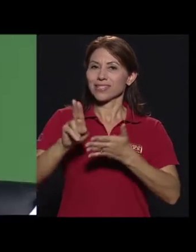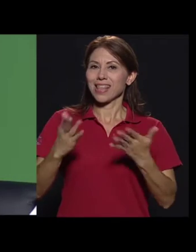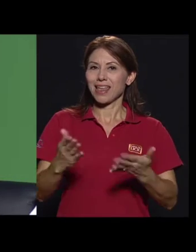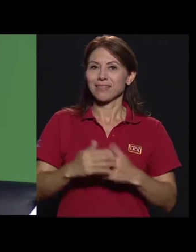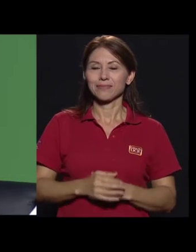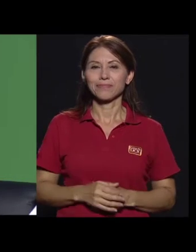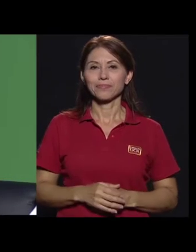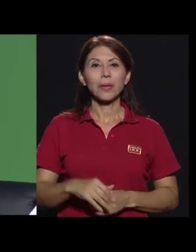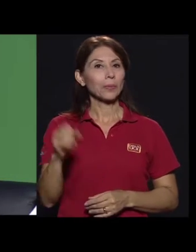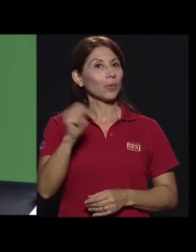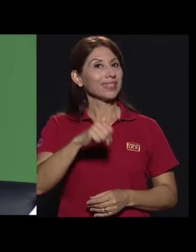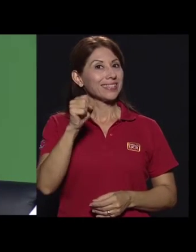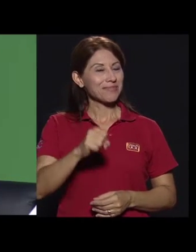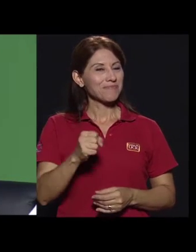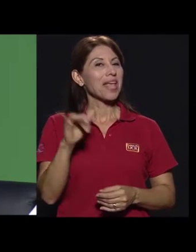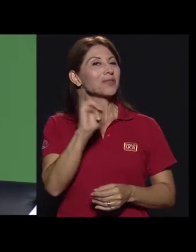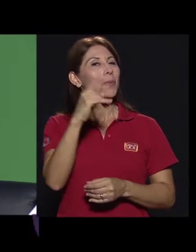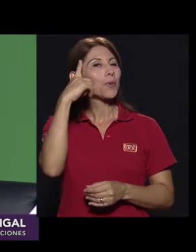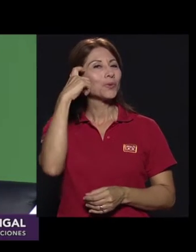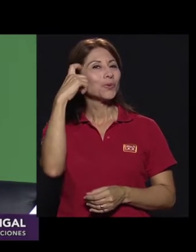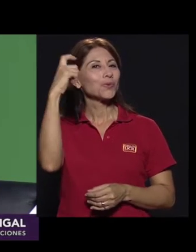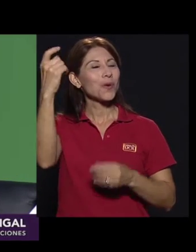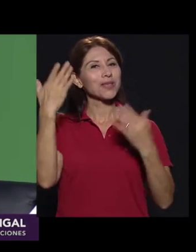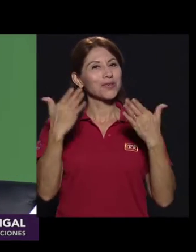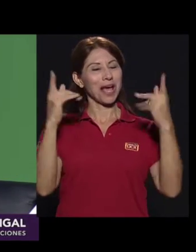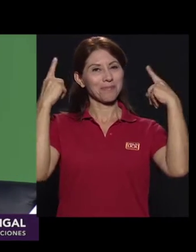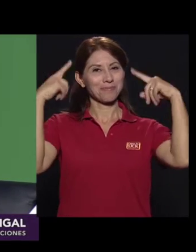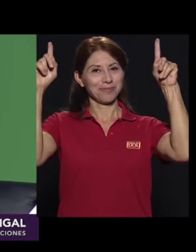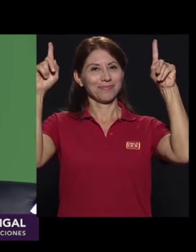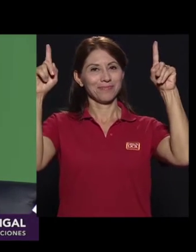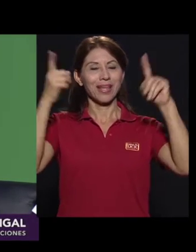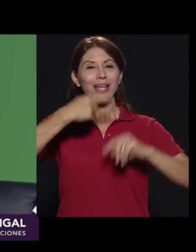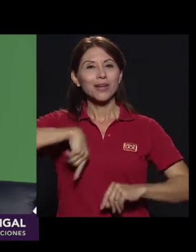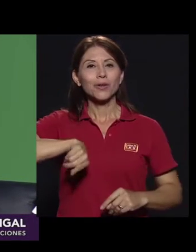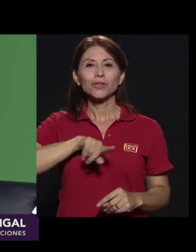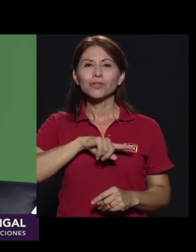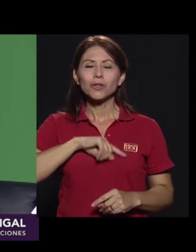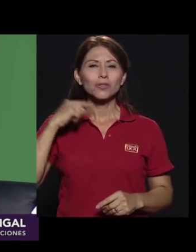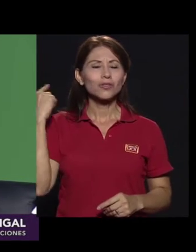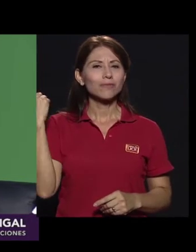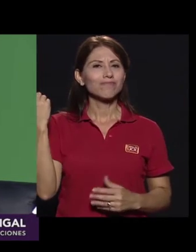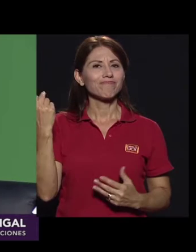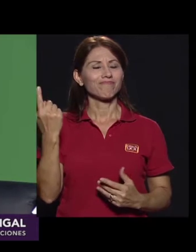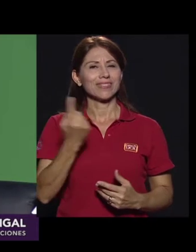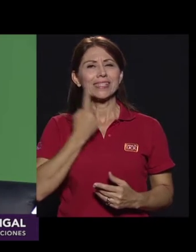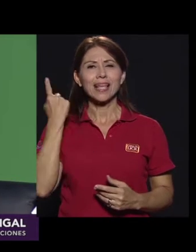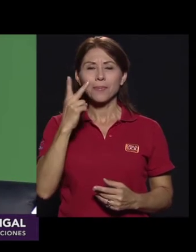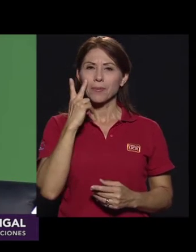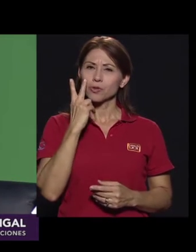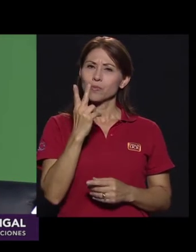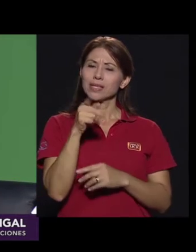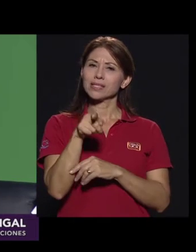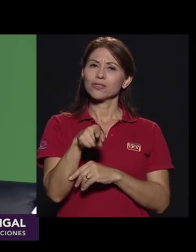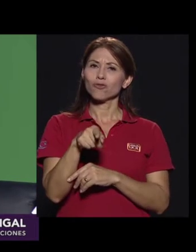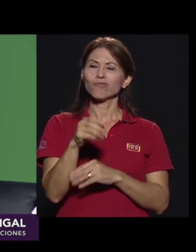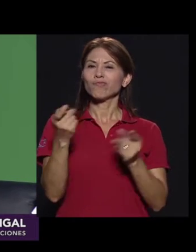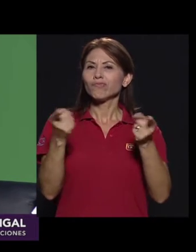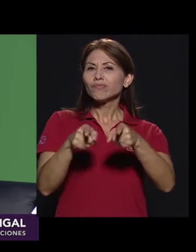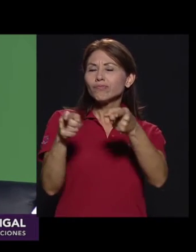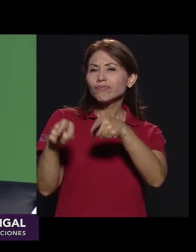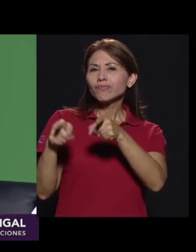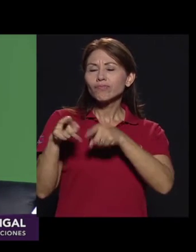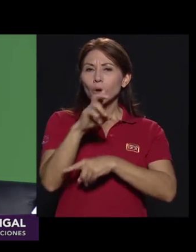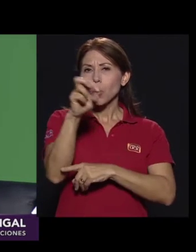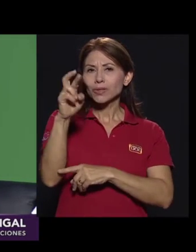Claro. Bueno, esto es un sueño hecho realidad, ¿verdad? Exactamente. Nosotros siempre hemos visto la problemática de la autismo en Costa